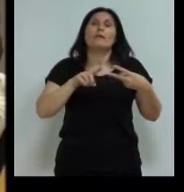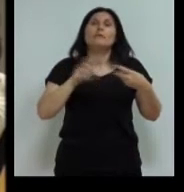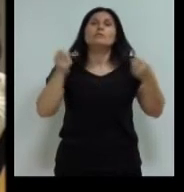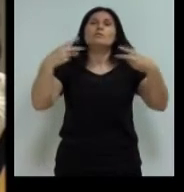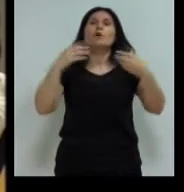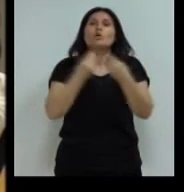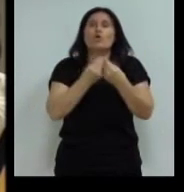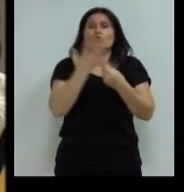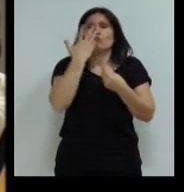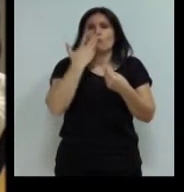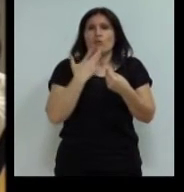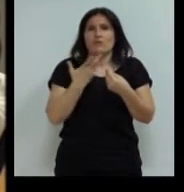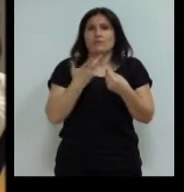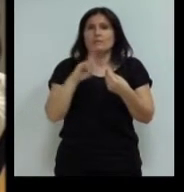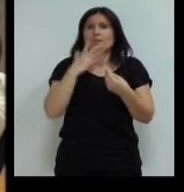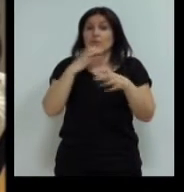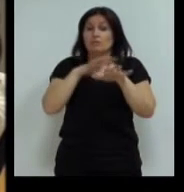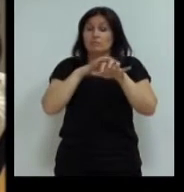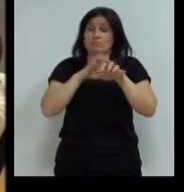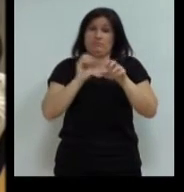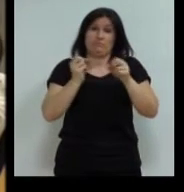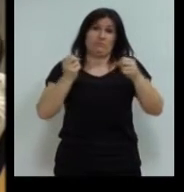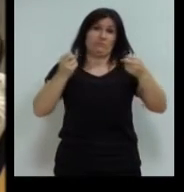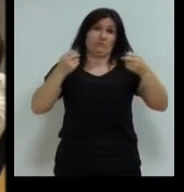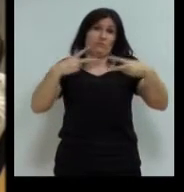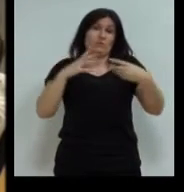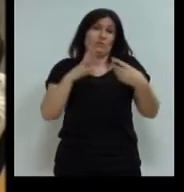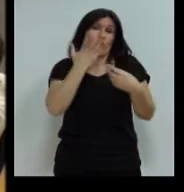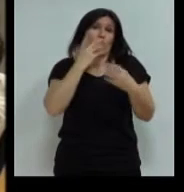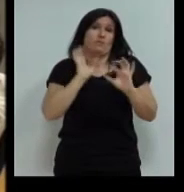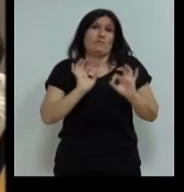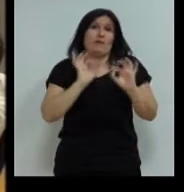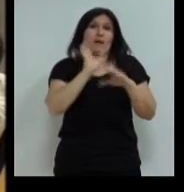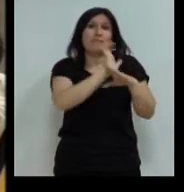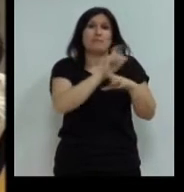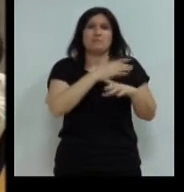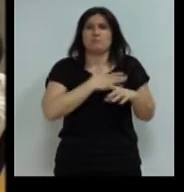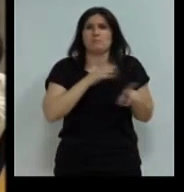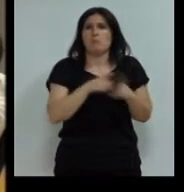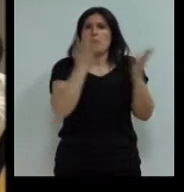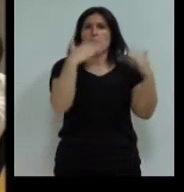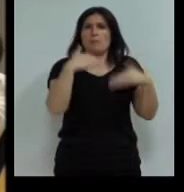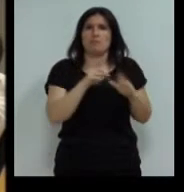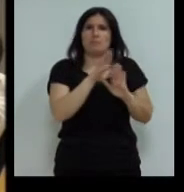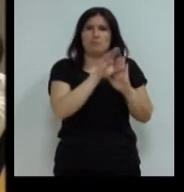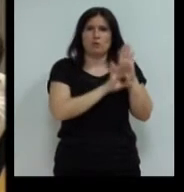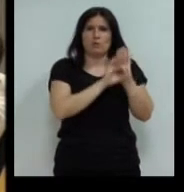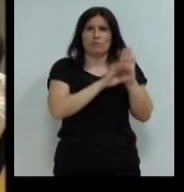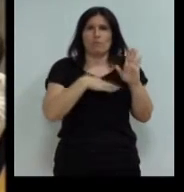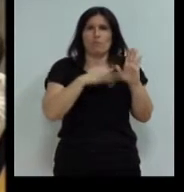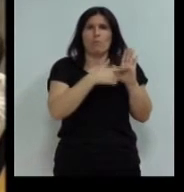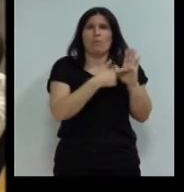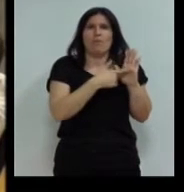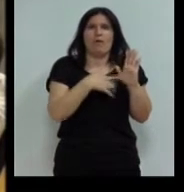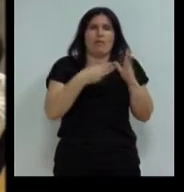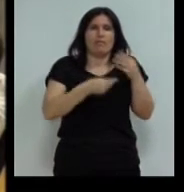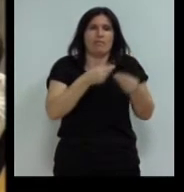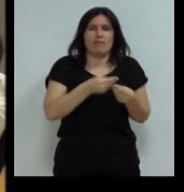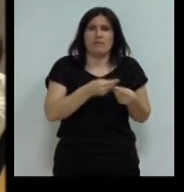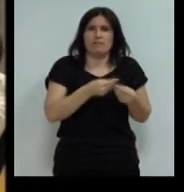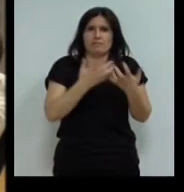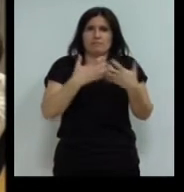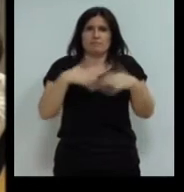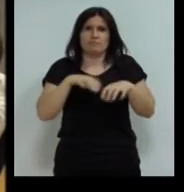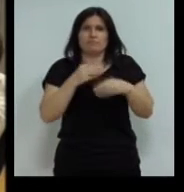claro, si yo subtitulo en colores para el cine no tengo ningún problema, mi software es capaz de asimilar eso y lo va a reproducir, y va a reproducir